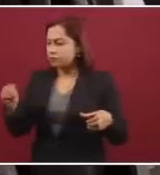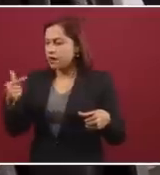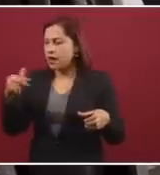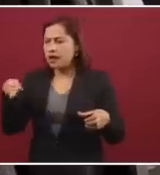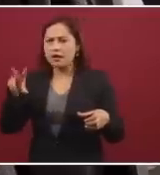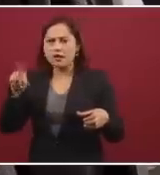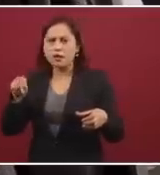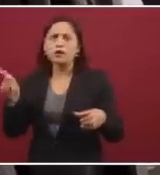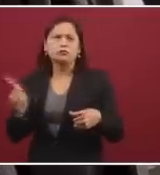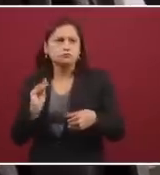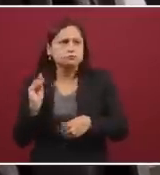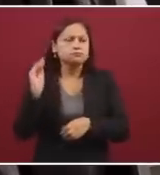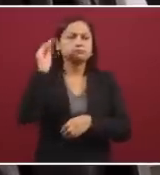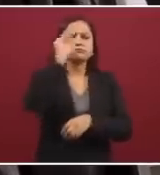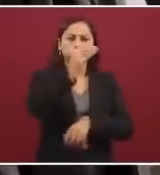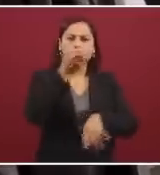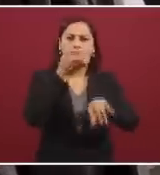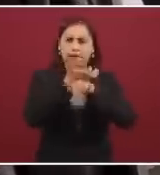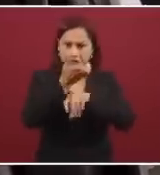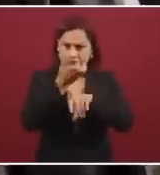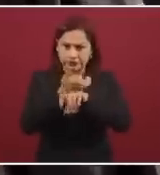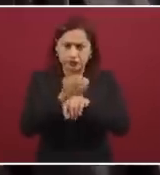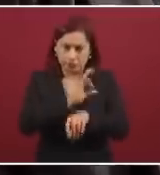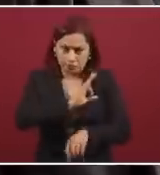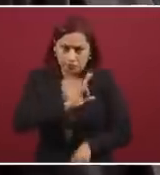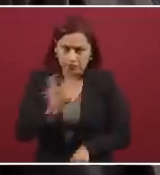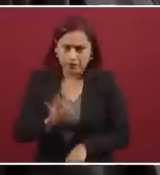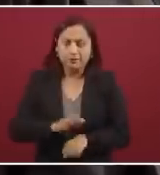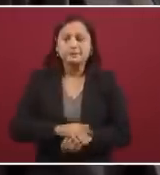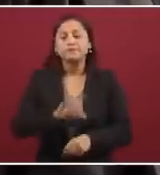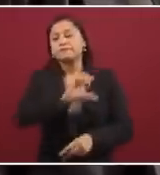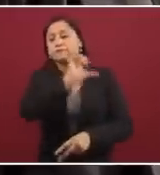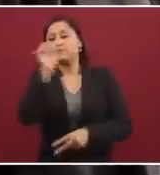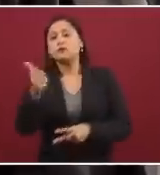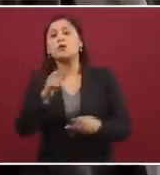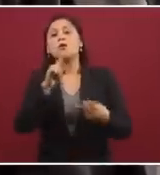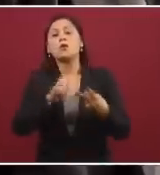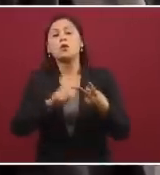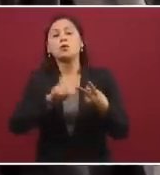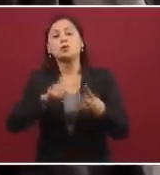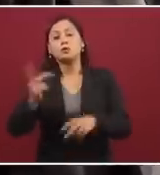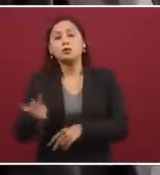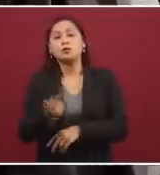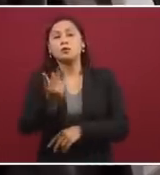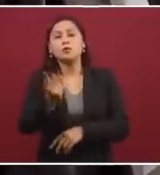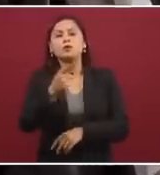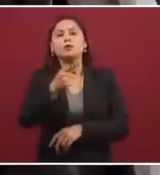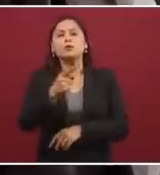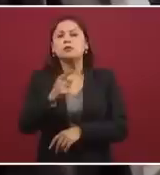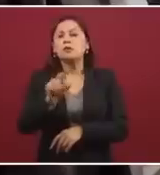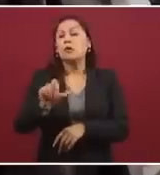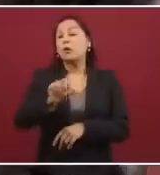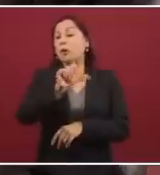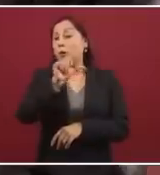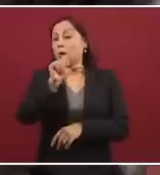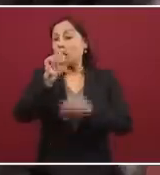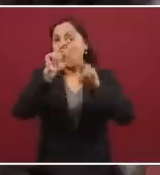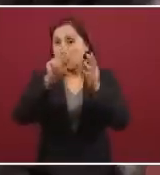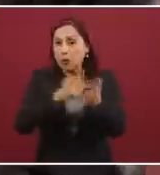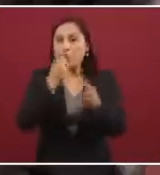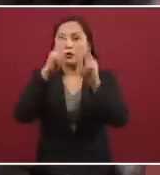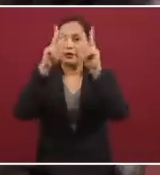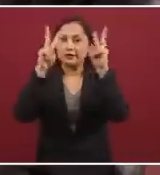con el vecino los eeuu nos está llamando mucho la atención una vez más aparece la amenaza de los aranceles a qué está jugando